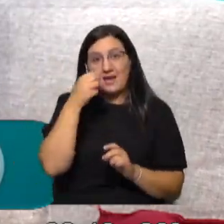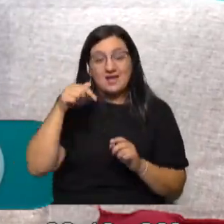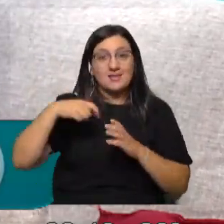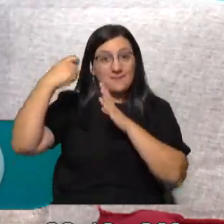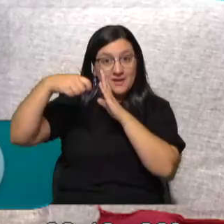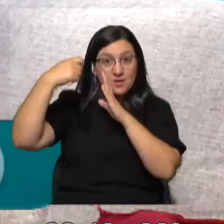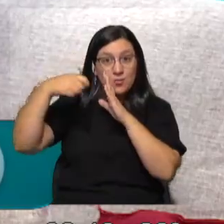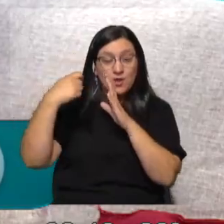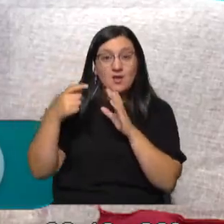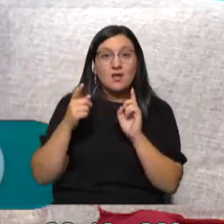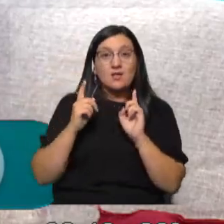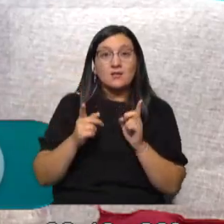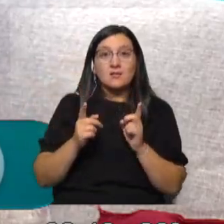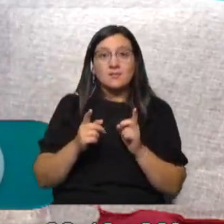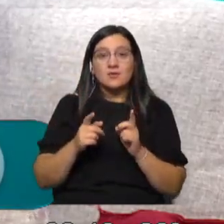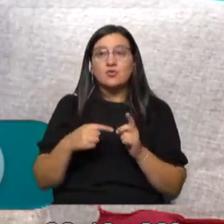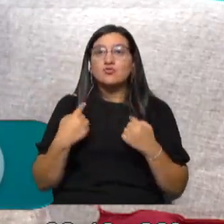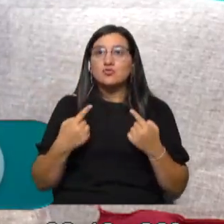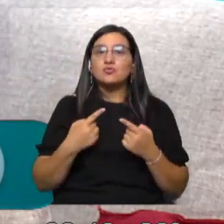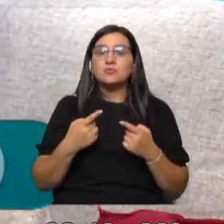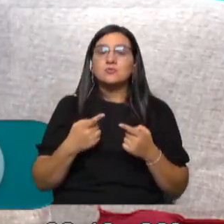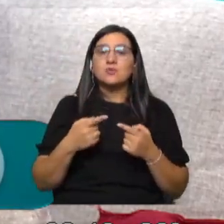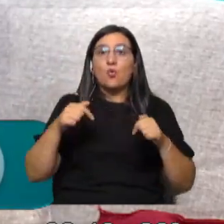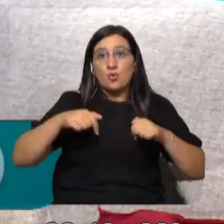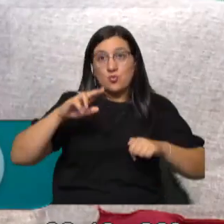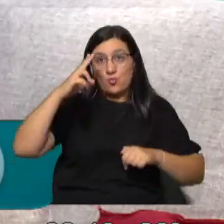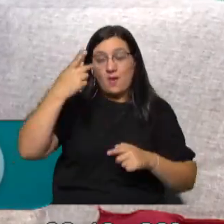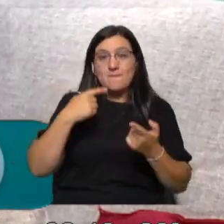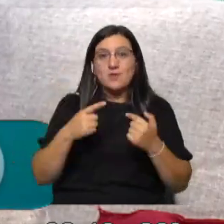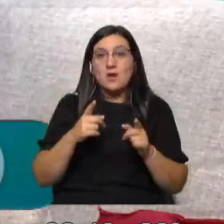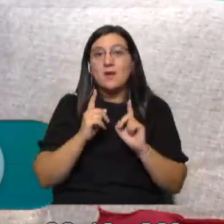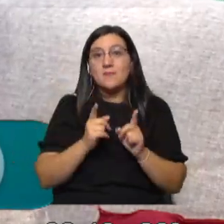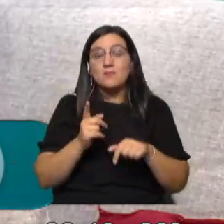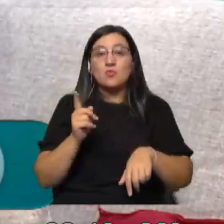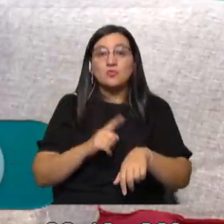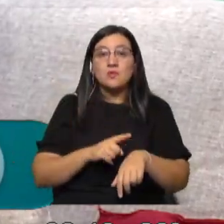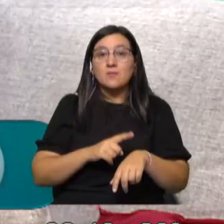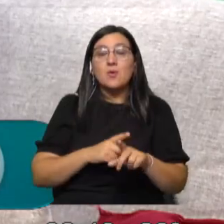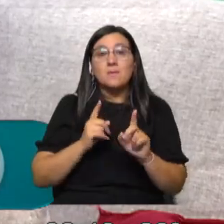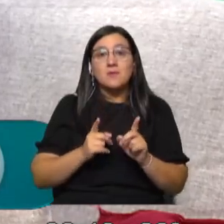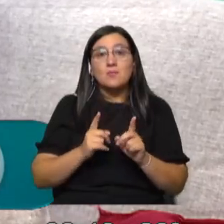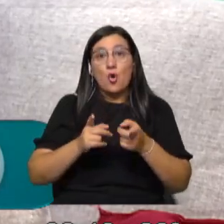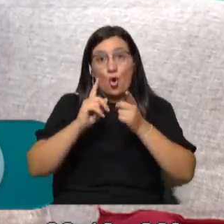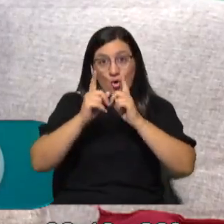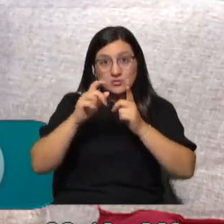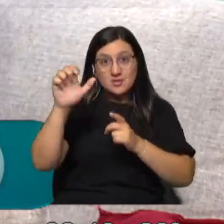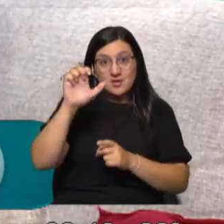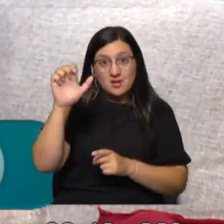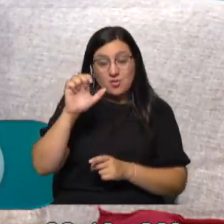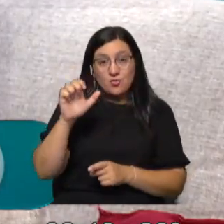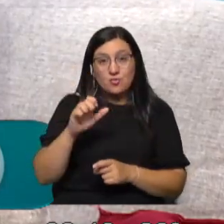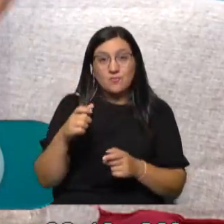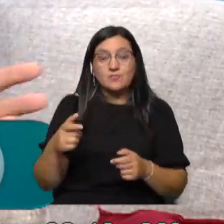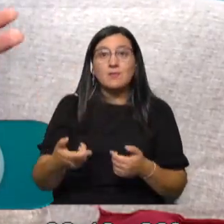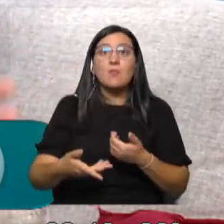por supuesto que también le abrió, nosotros estamos estrenando hoy en Uruguay, pero estamos al mismo tiempo, en este mismo 11 que es hoy, estamos estrenando